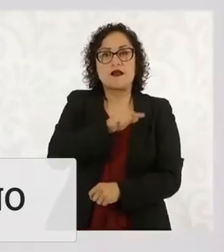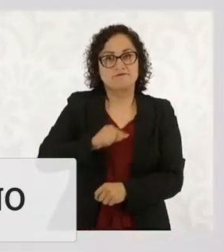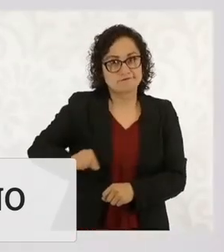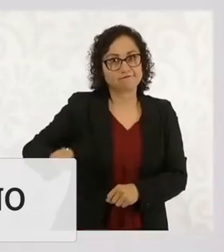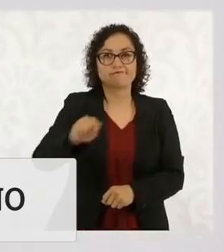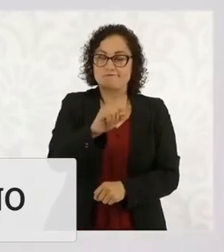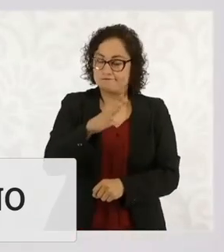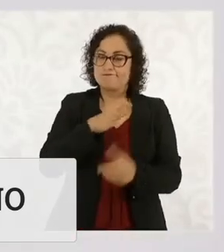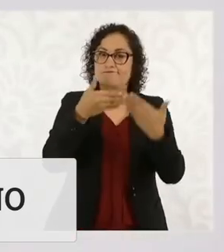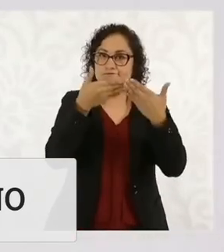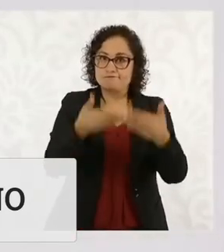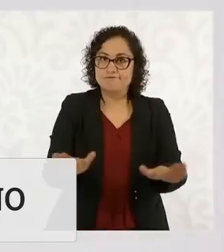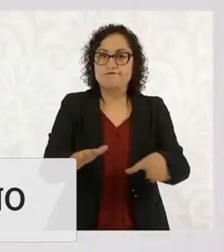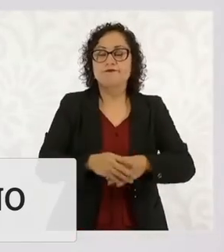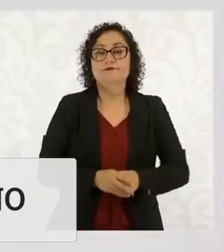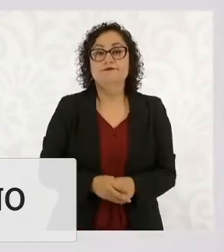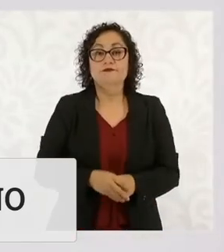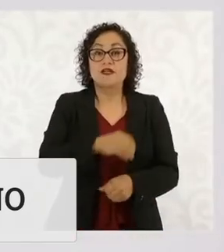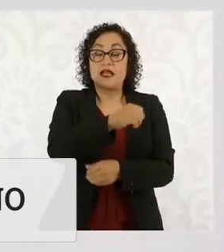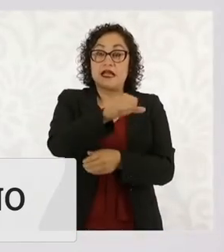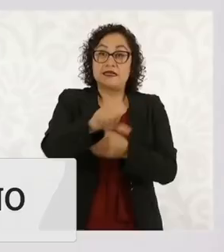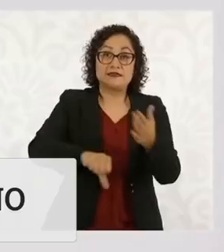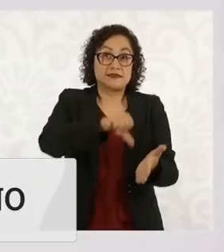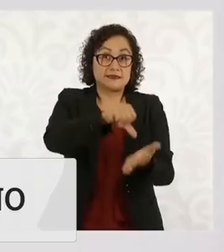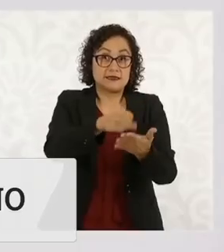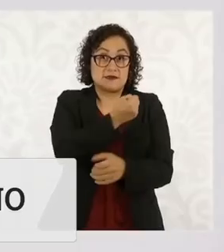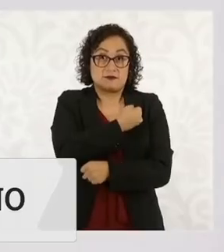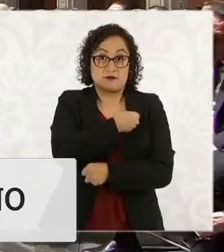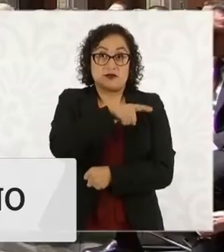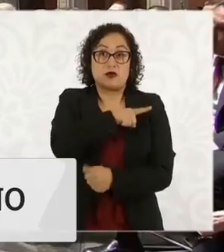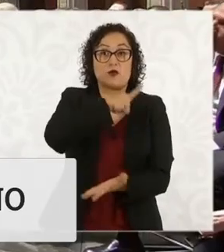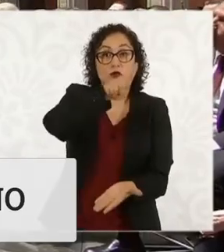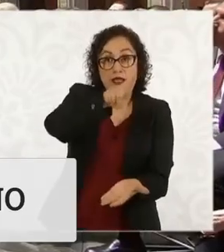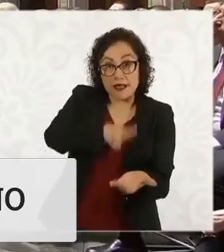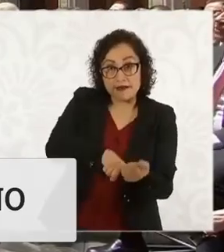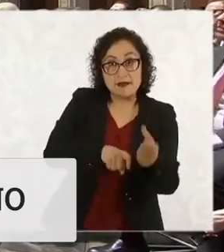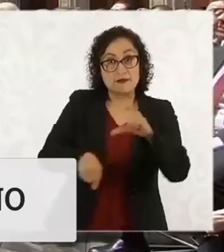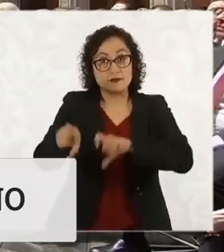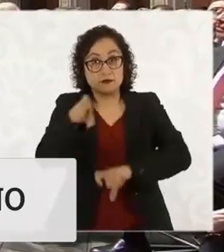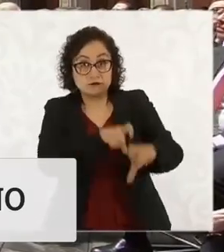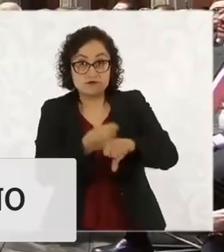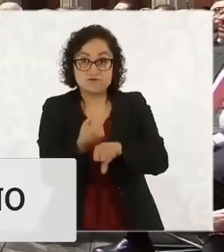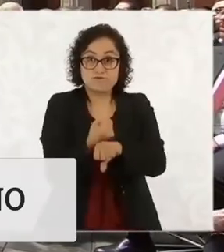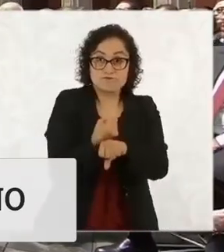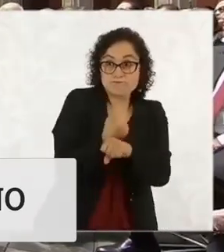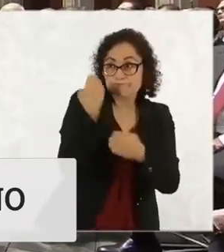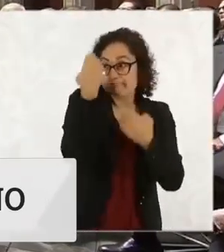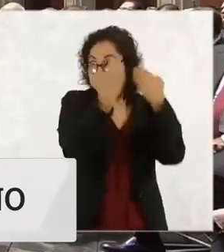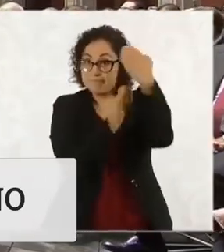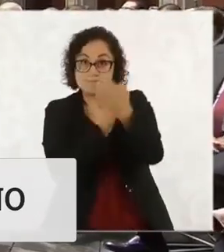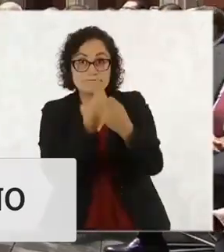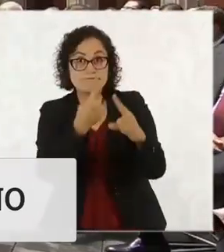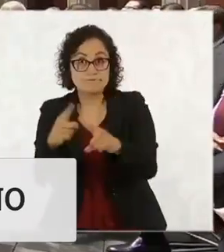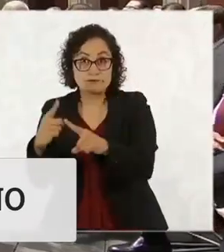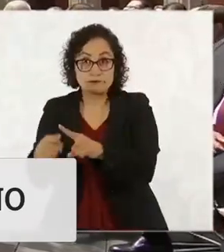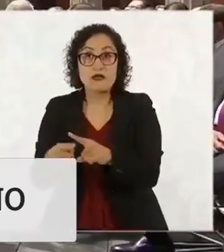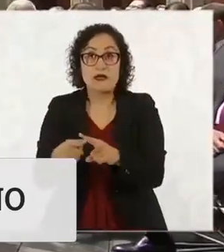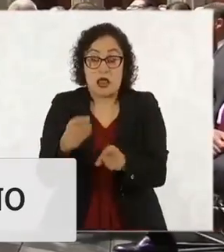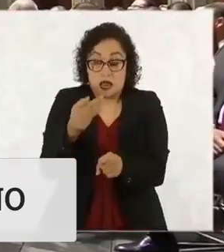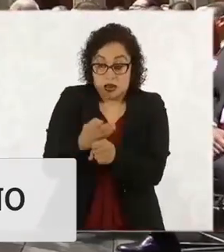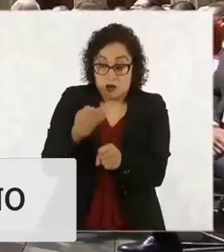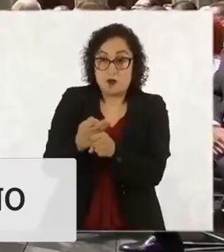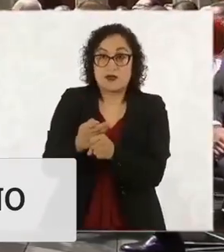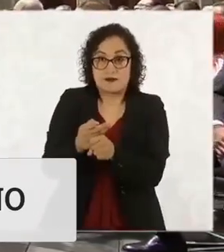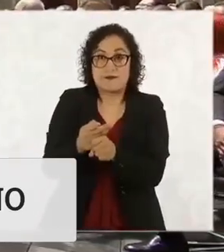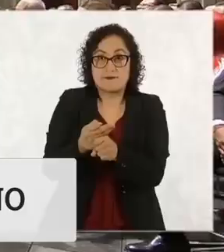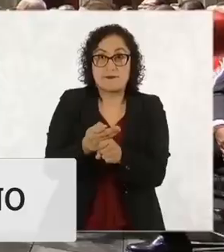El número de centros de salud que tendrán laboratorio, toma de muestra, pasará este año,